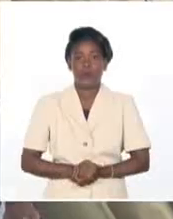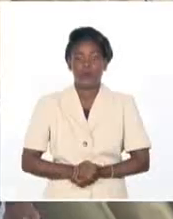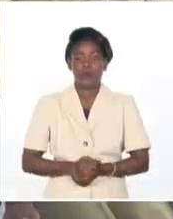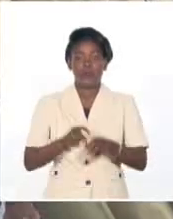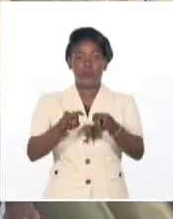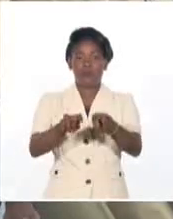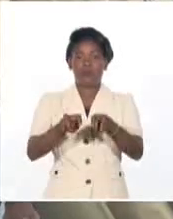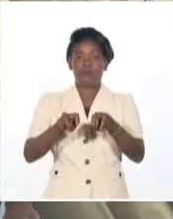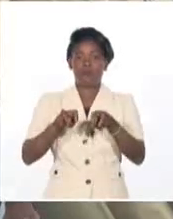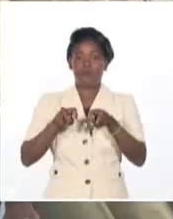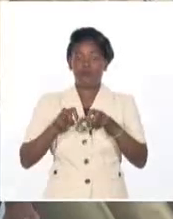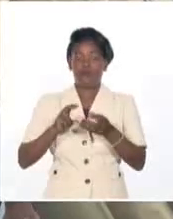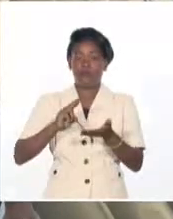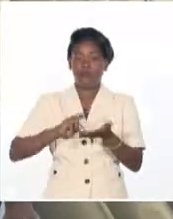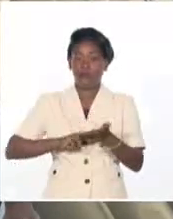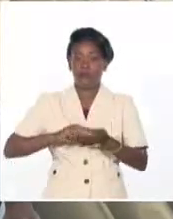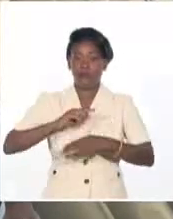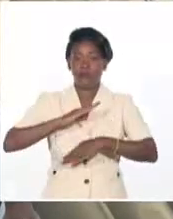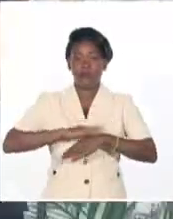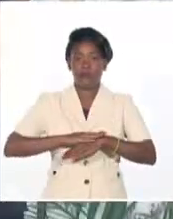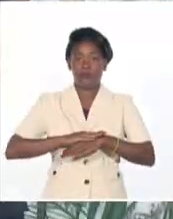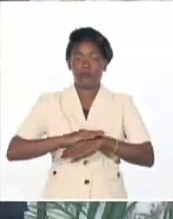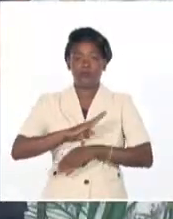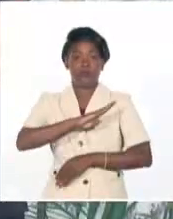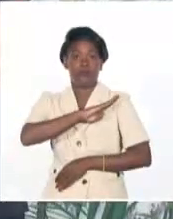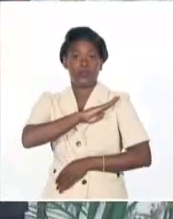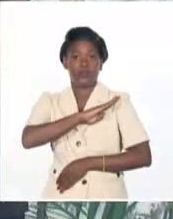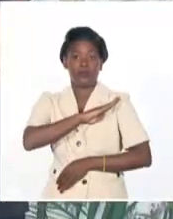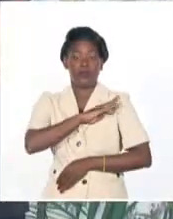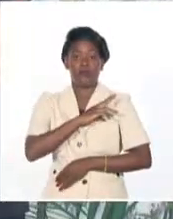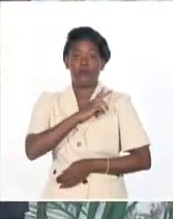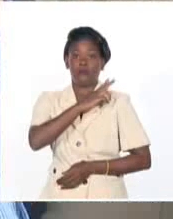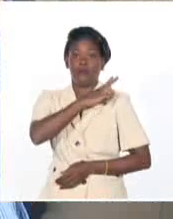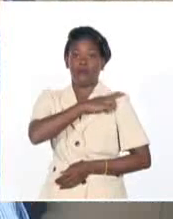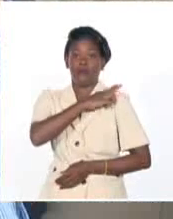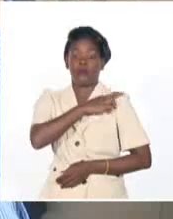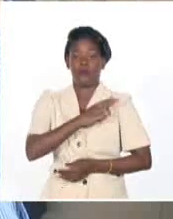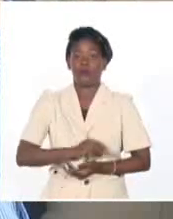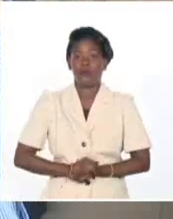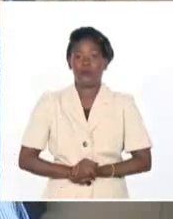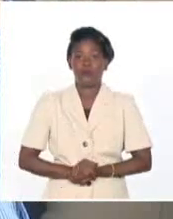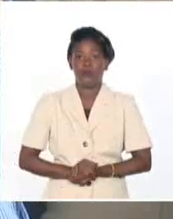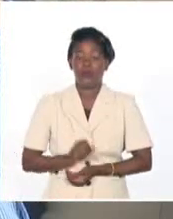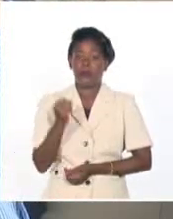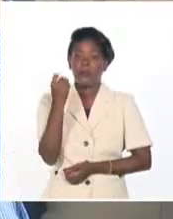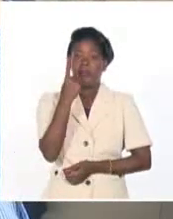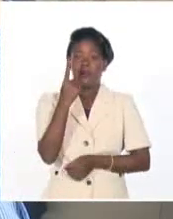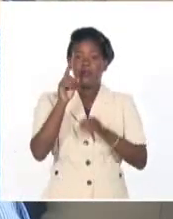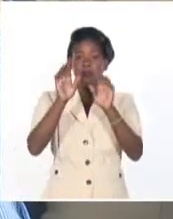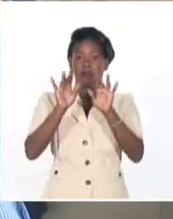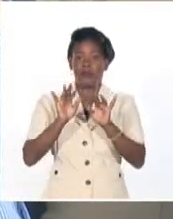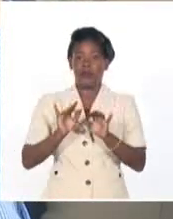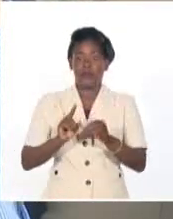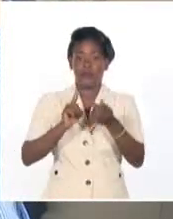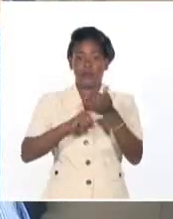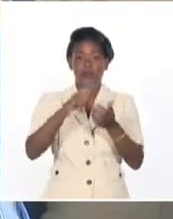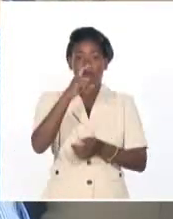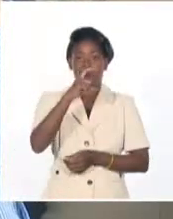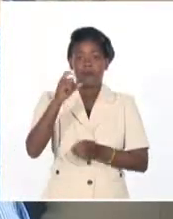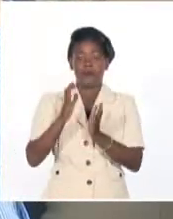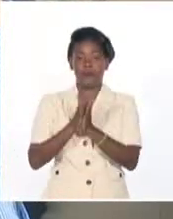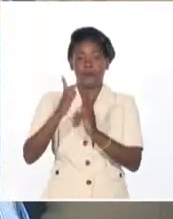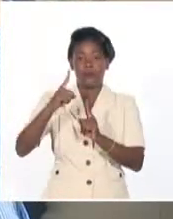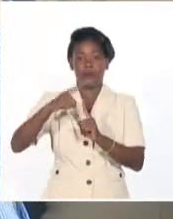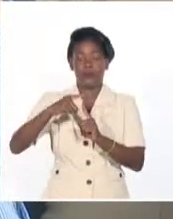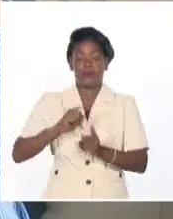División Andrés González Brito, jefe del Ejército Central, y Suseli Morfa González, primera secretaria del partido en Matanzas, junto al gobernador